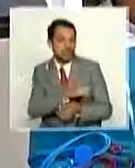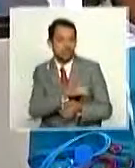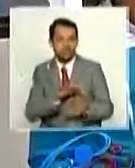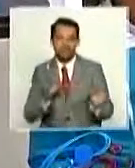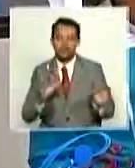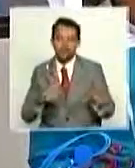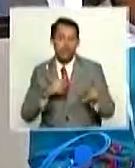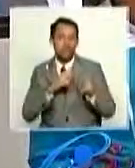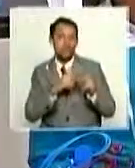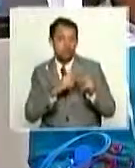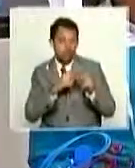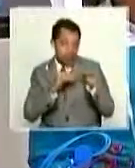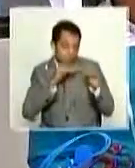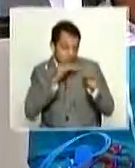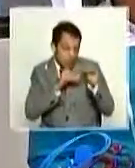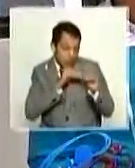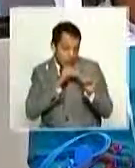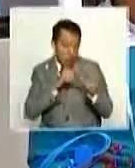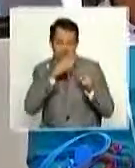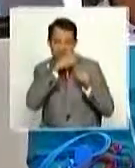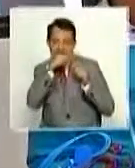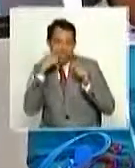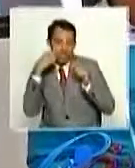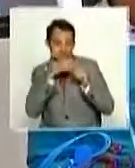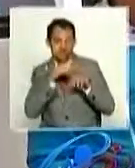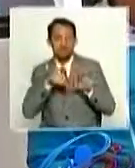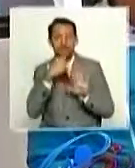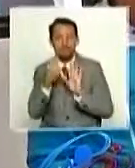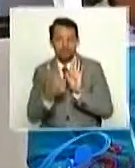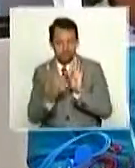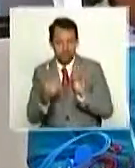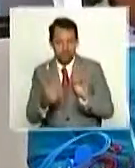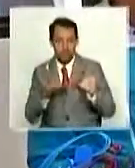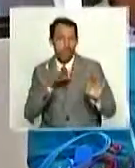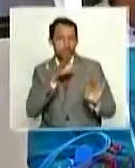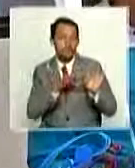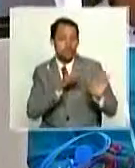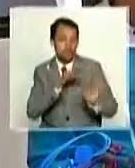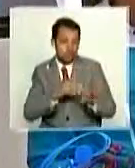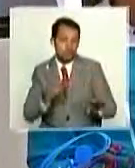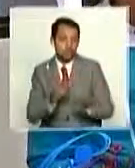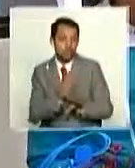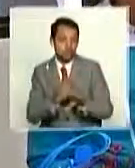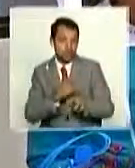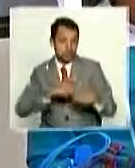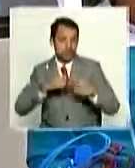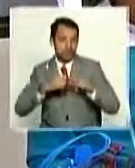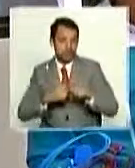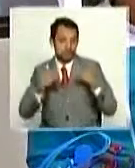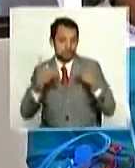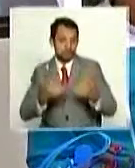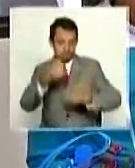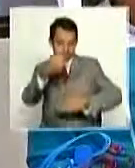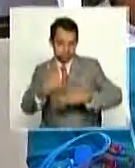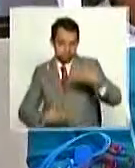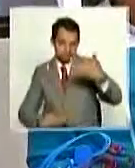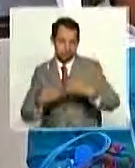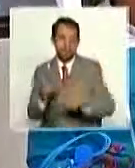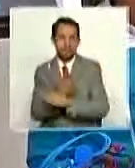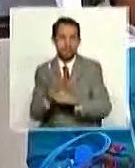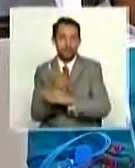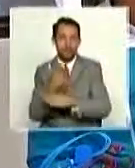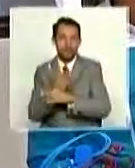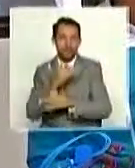dientes hay que cuidarla. Y hay muchos problemas que vamos a hablar ahora más adelante, porque ahí se desprenden también muchísimos problemas. La parte de